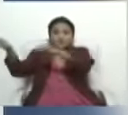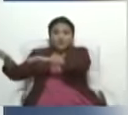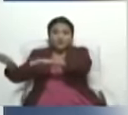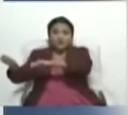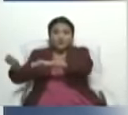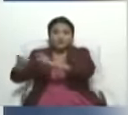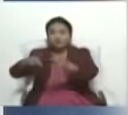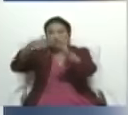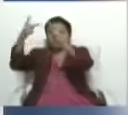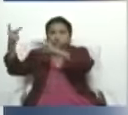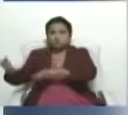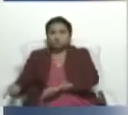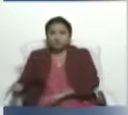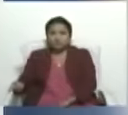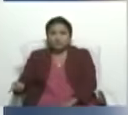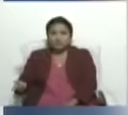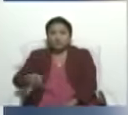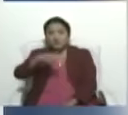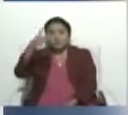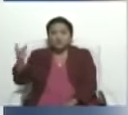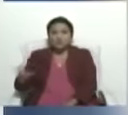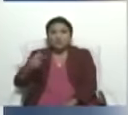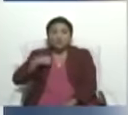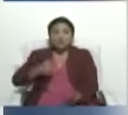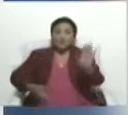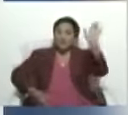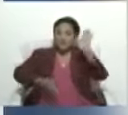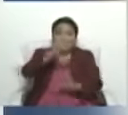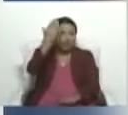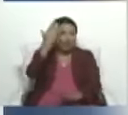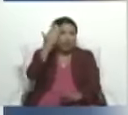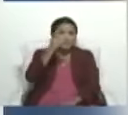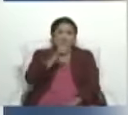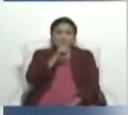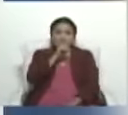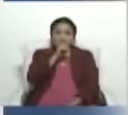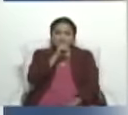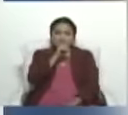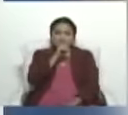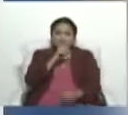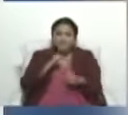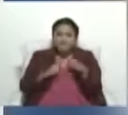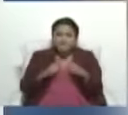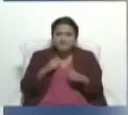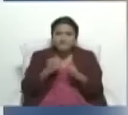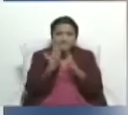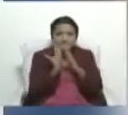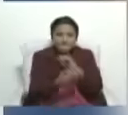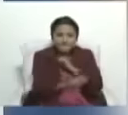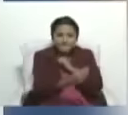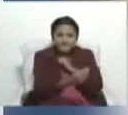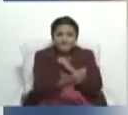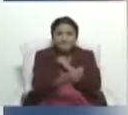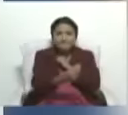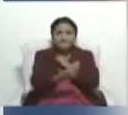caída libre. En ese momento yo salgo lo más rápido posible de la forma sigilosa para poder, evidentemente, salir de la